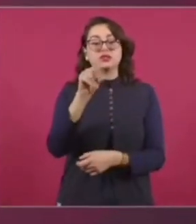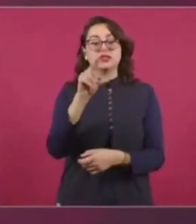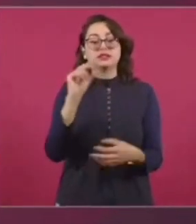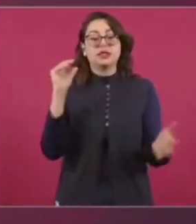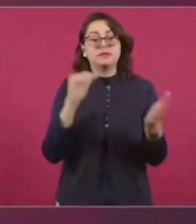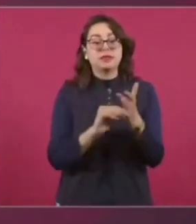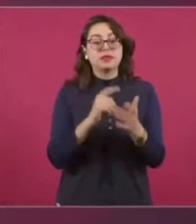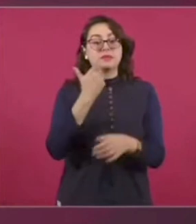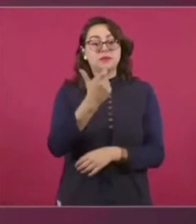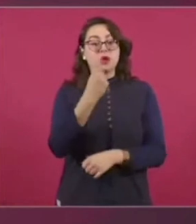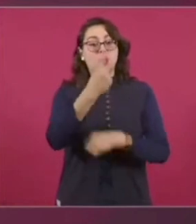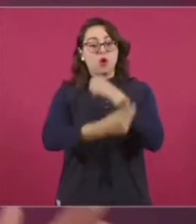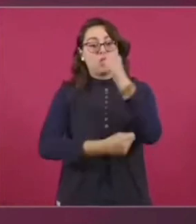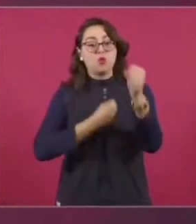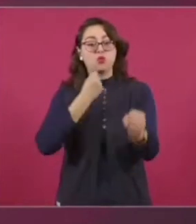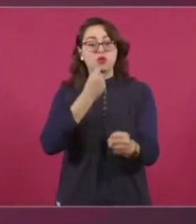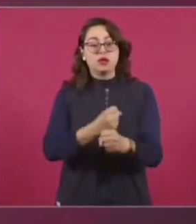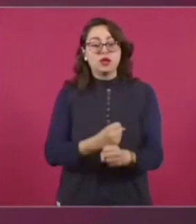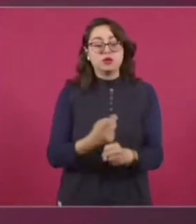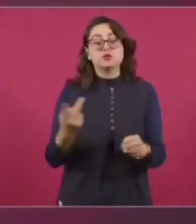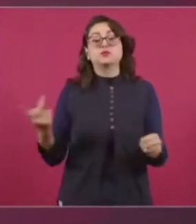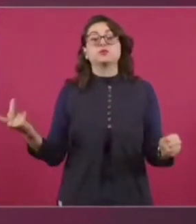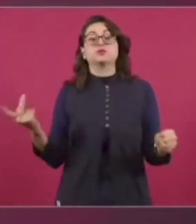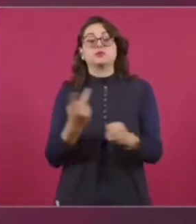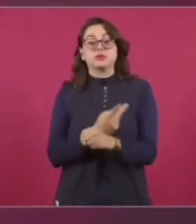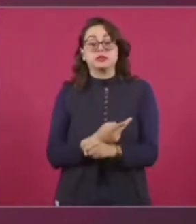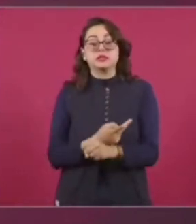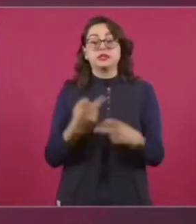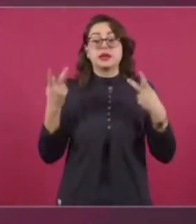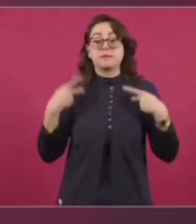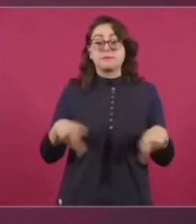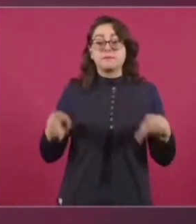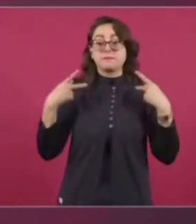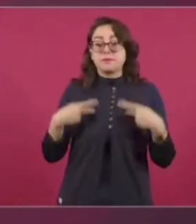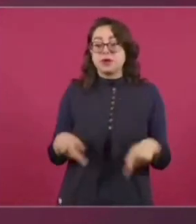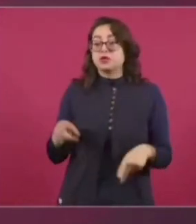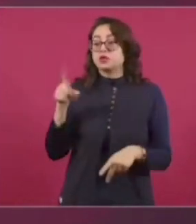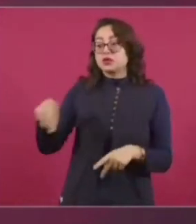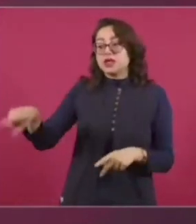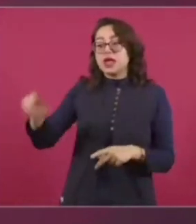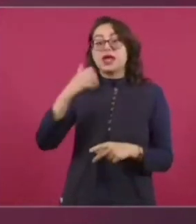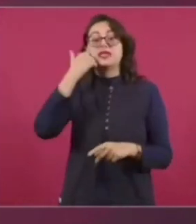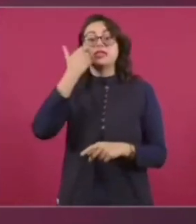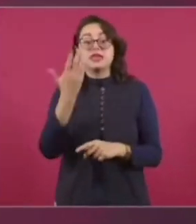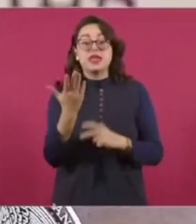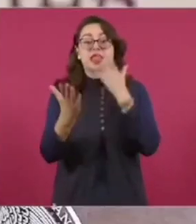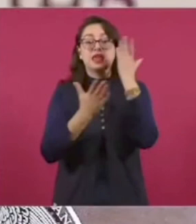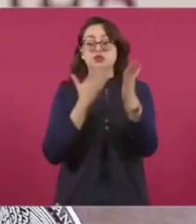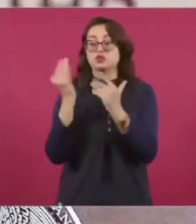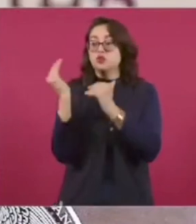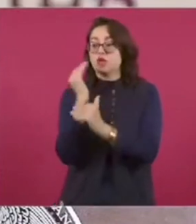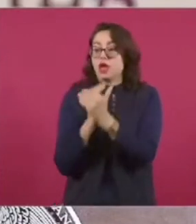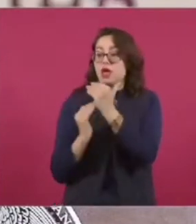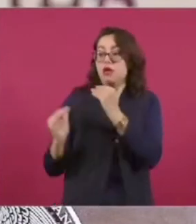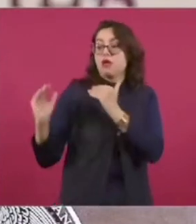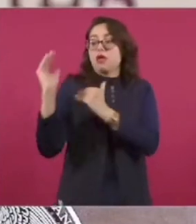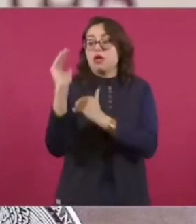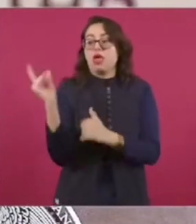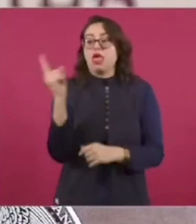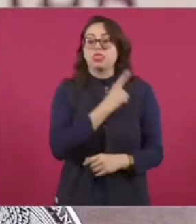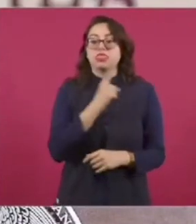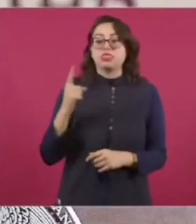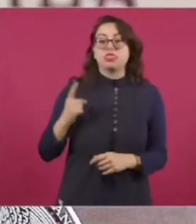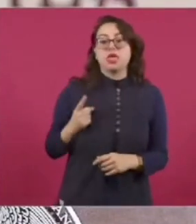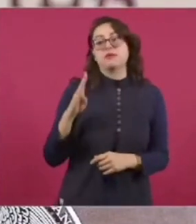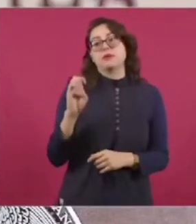que convirtió a algunos posgrados en cotos particulares que se financiaban